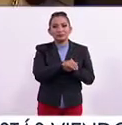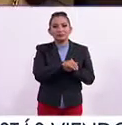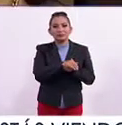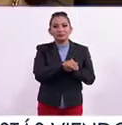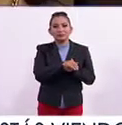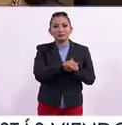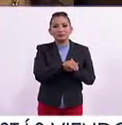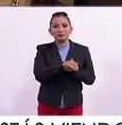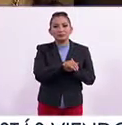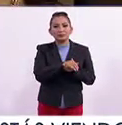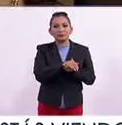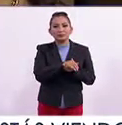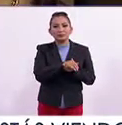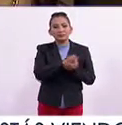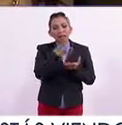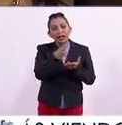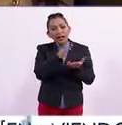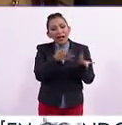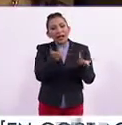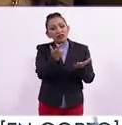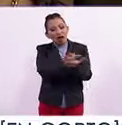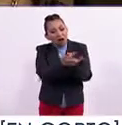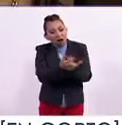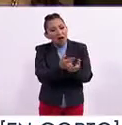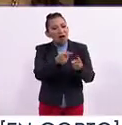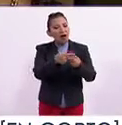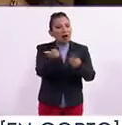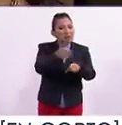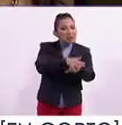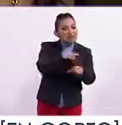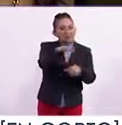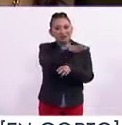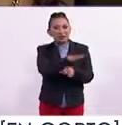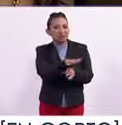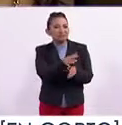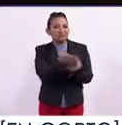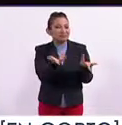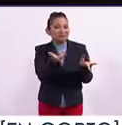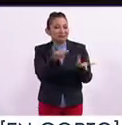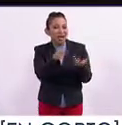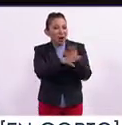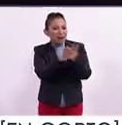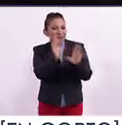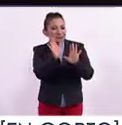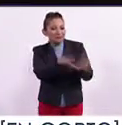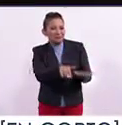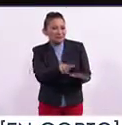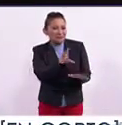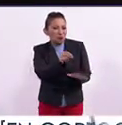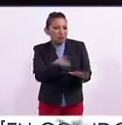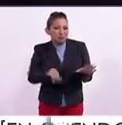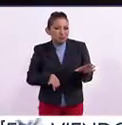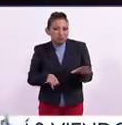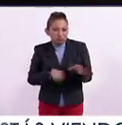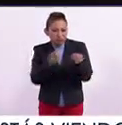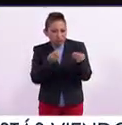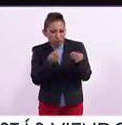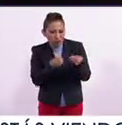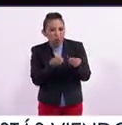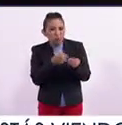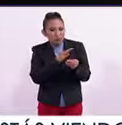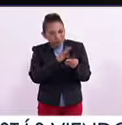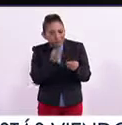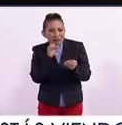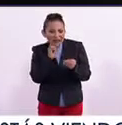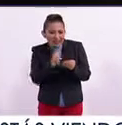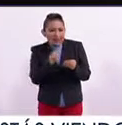de la contabilidad y de la administración directa de las cosas. Puedo hacerlo sí, un rato, pero